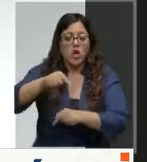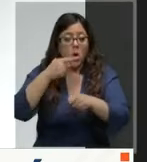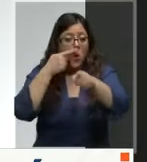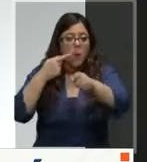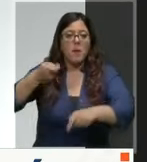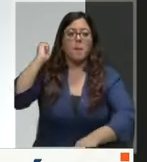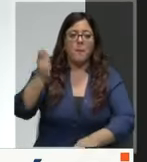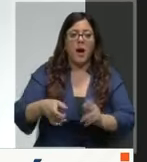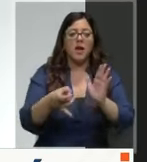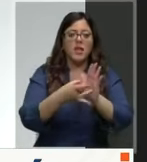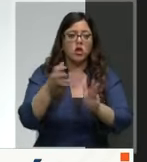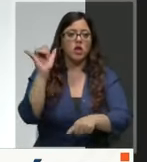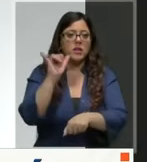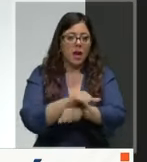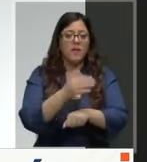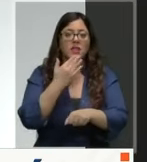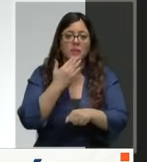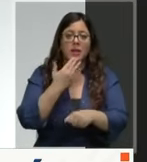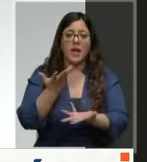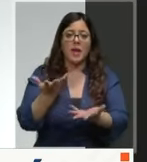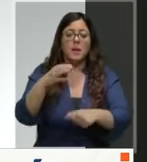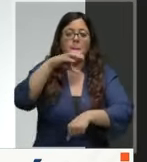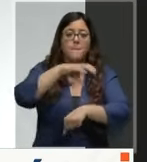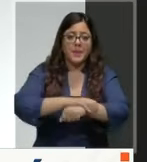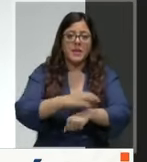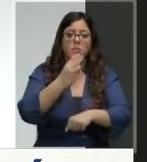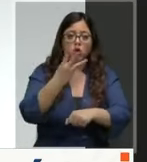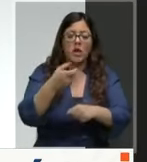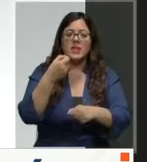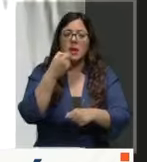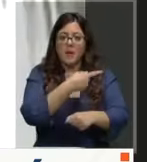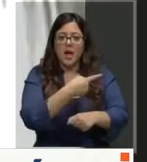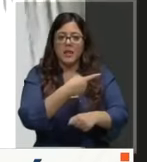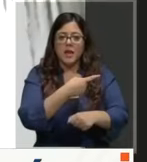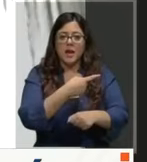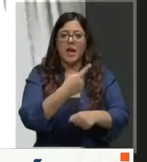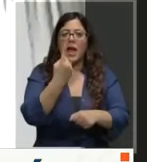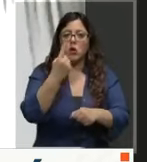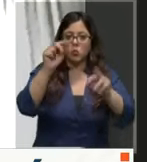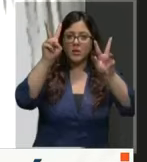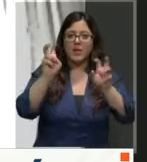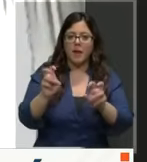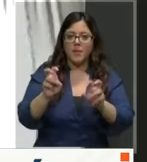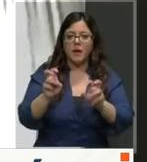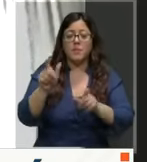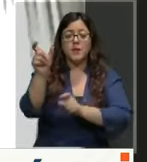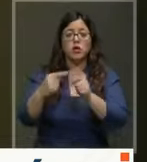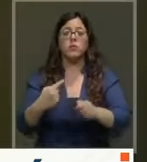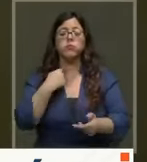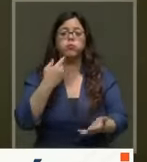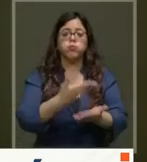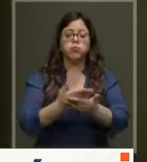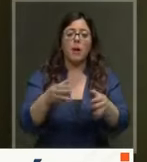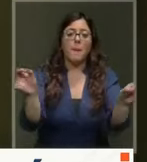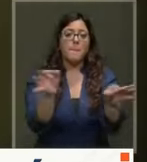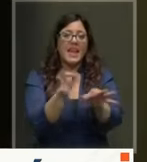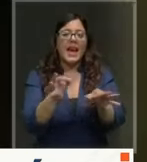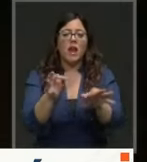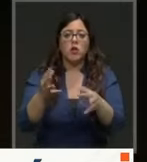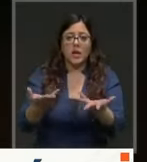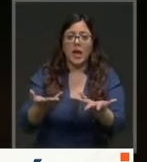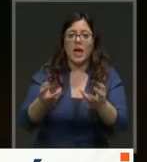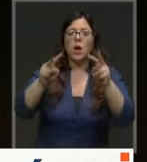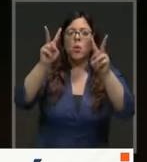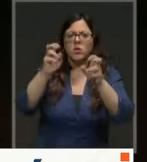por el delito de estafa y quedó con medida cautelar por tres demandas que se unieron en una causa. Los querellantes del caso argumentaron que existía un